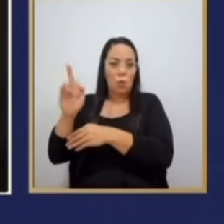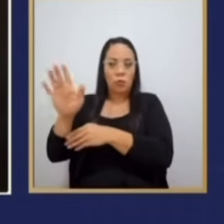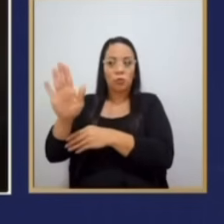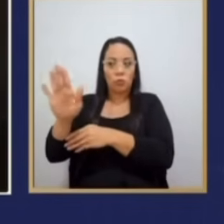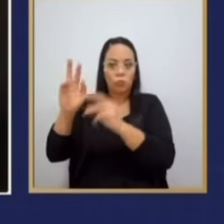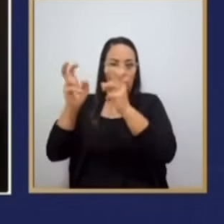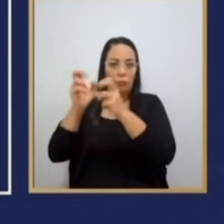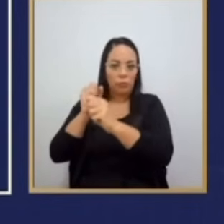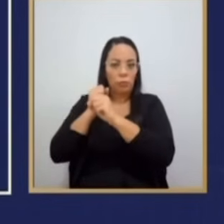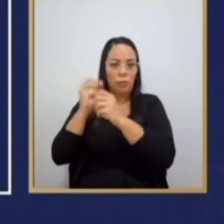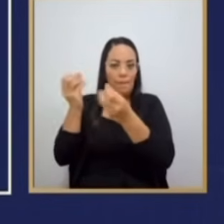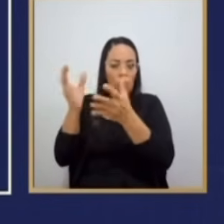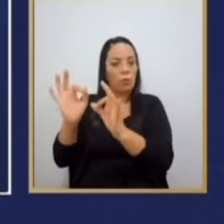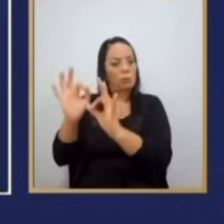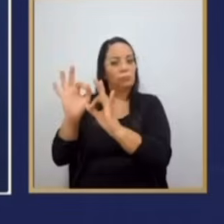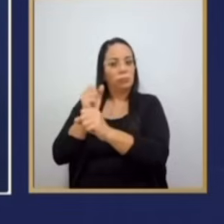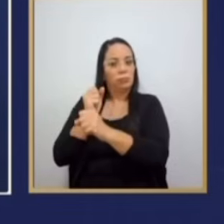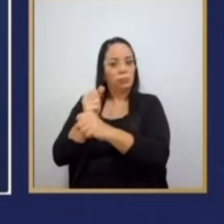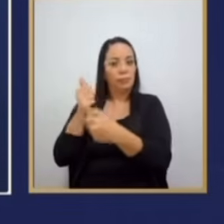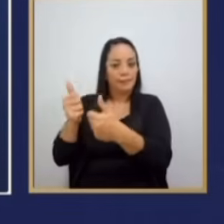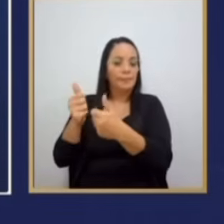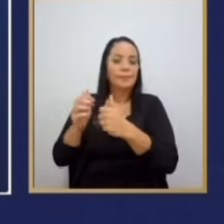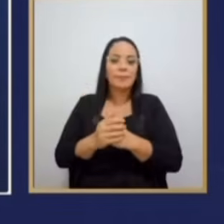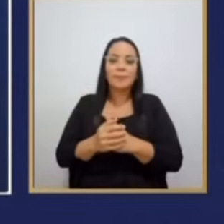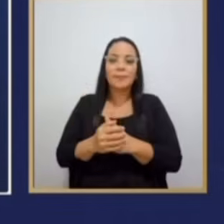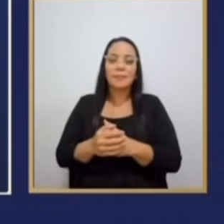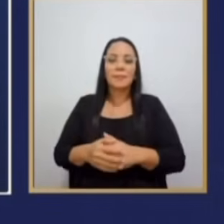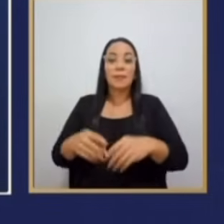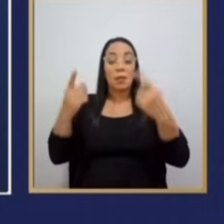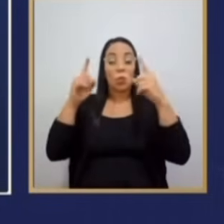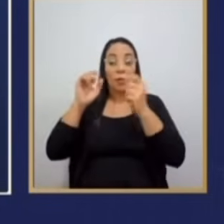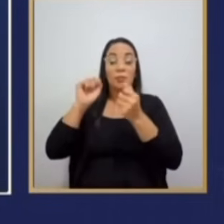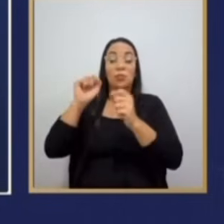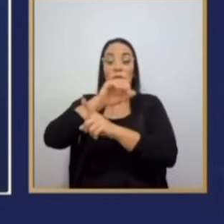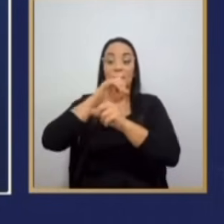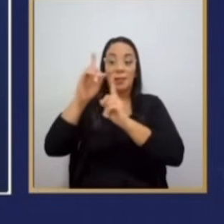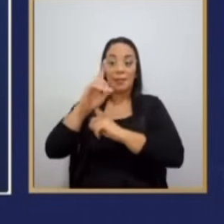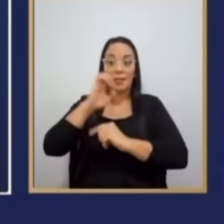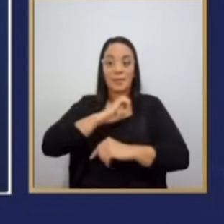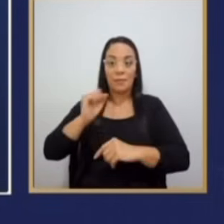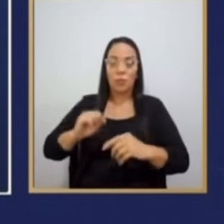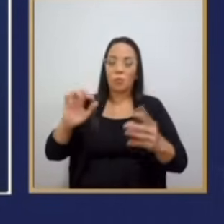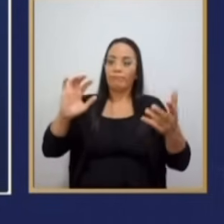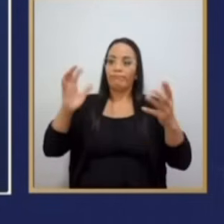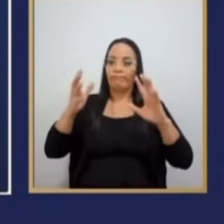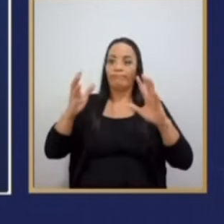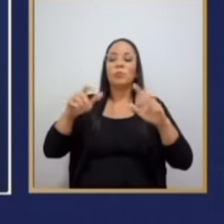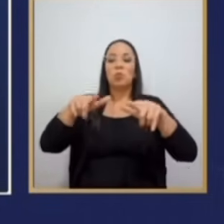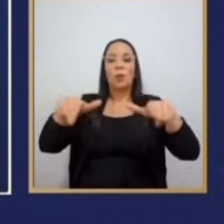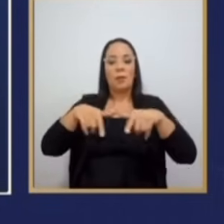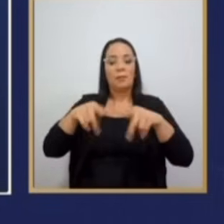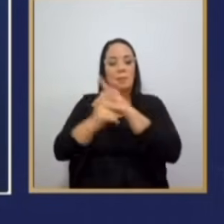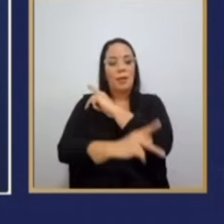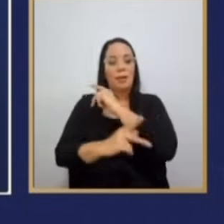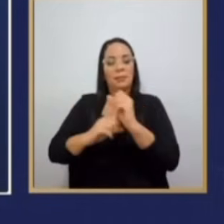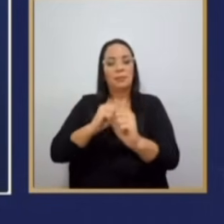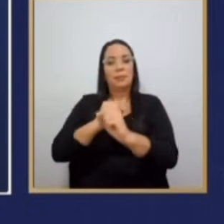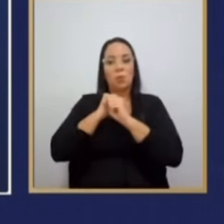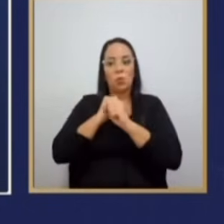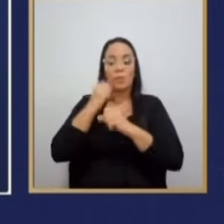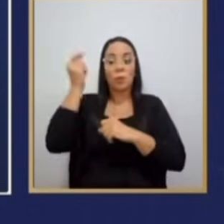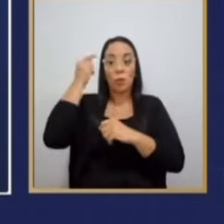y de haber convertido esa sociedad en una sociedad segura. El gobierno de Salvador y